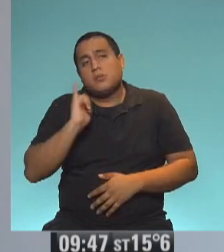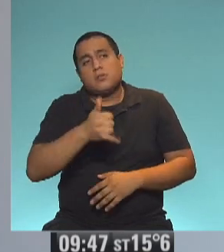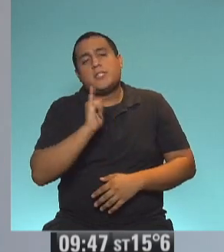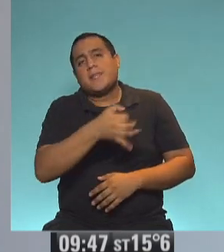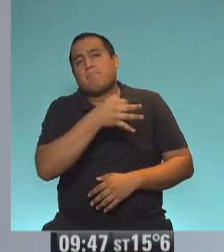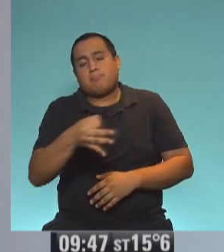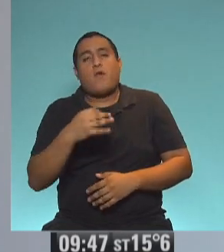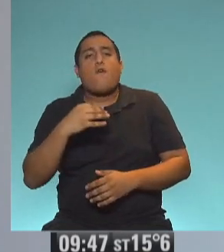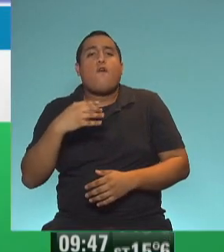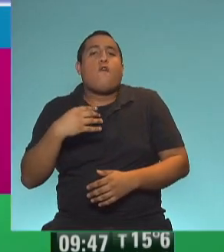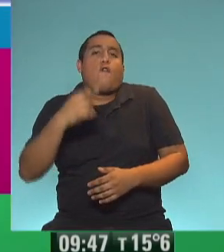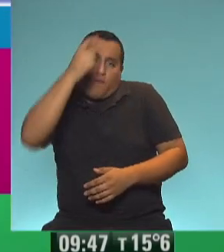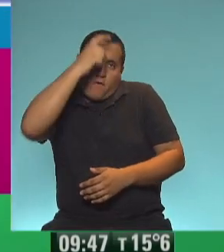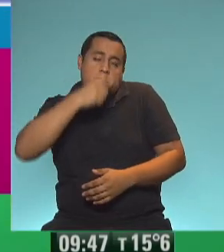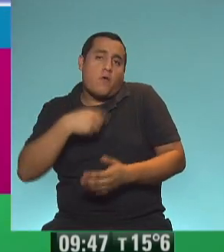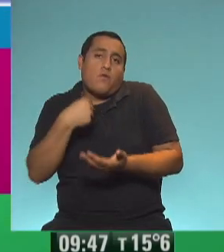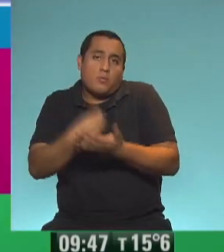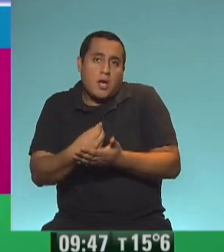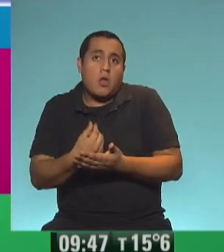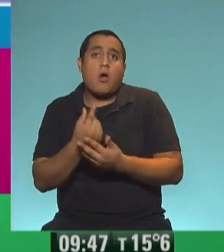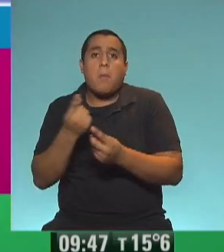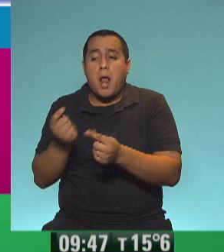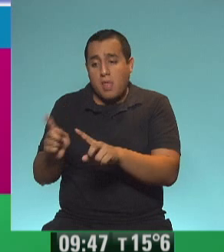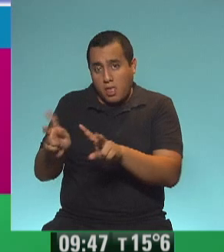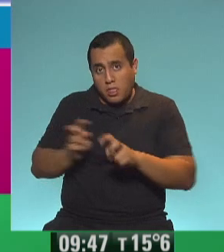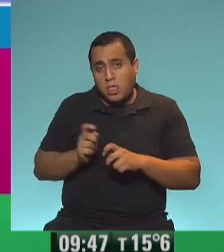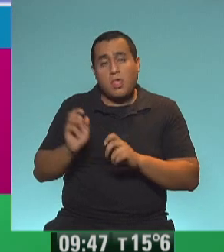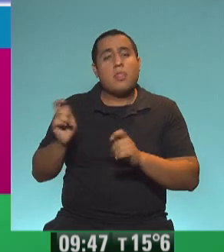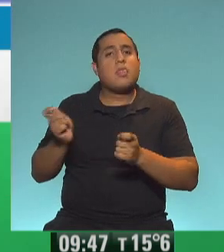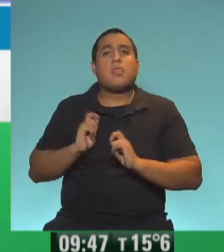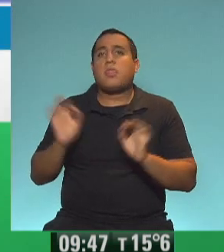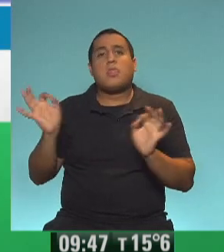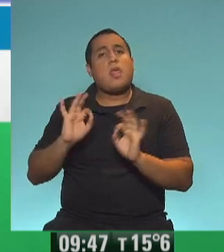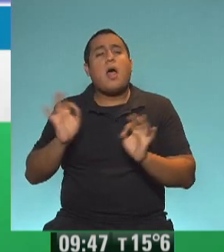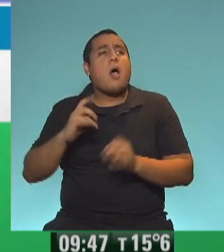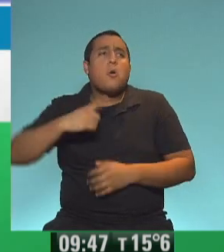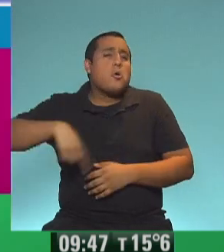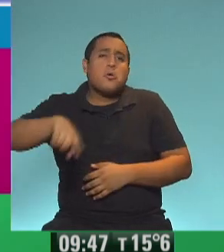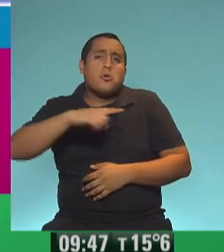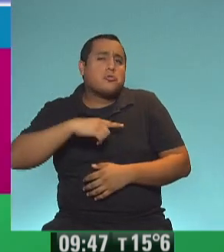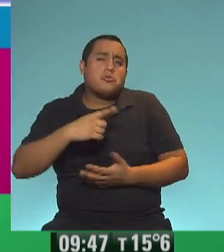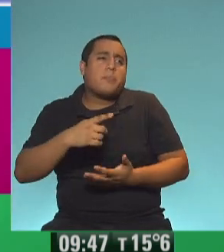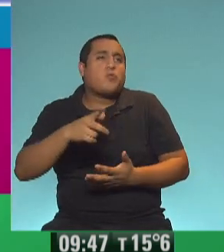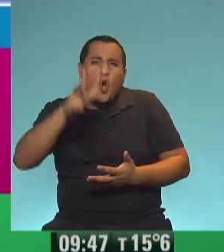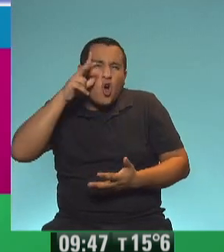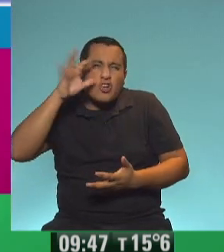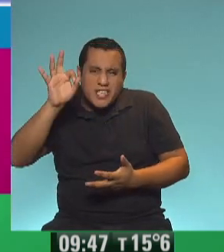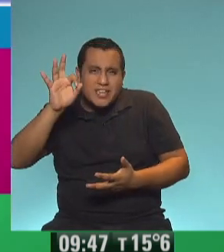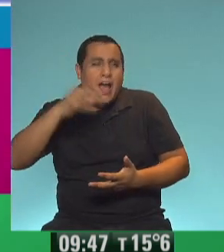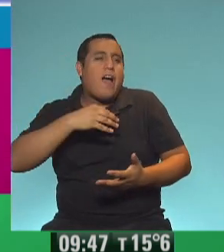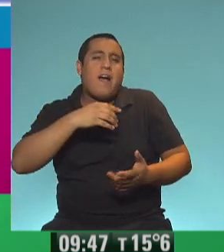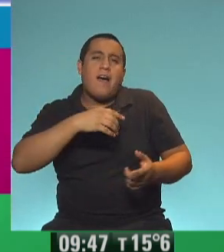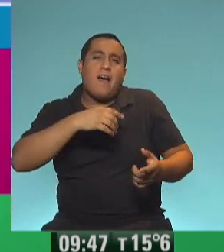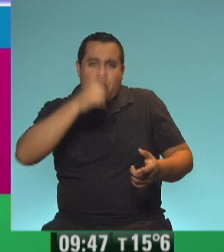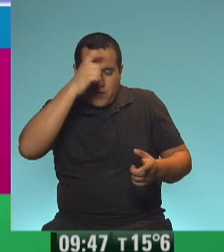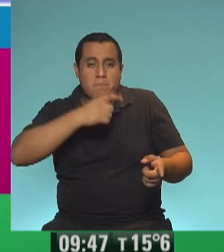Exacto, somos bomberos voluntarios, no recibimos ninguna remuneración. Lo hacemos, hay 80 bomberos activos en mi